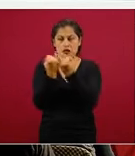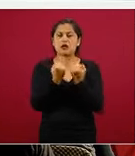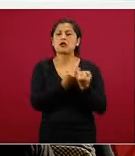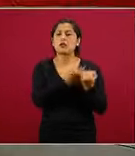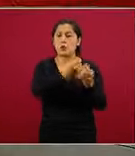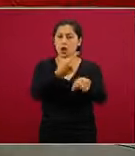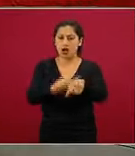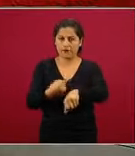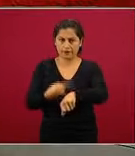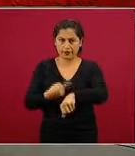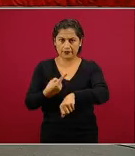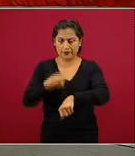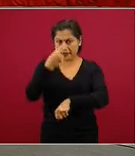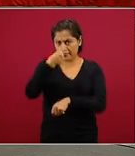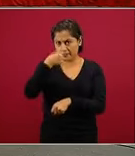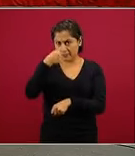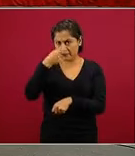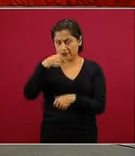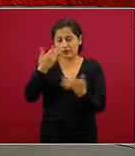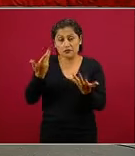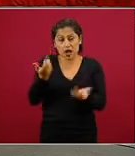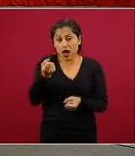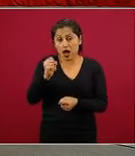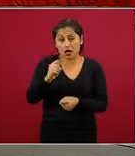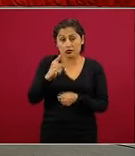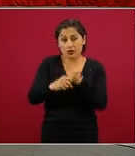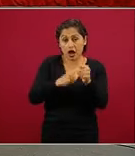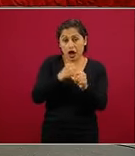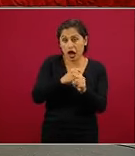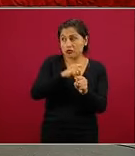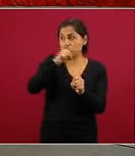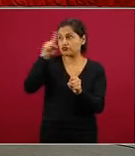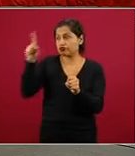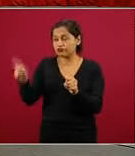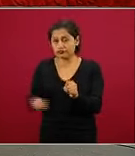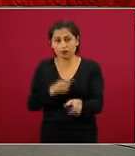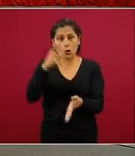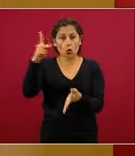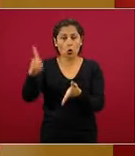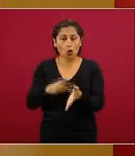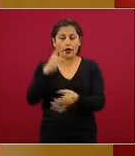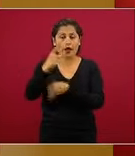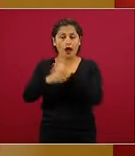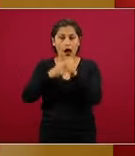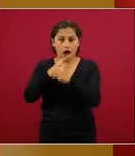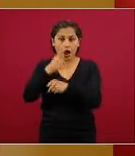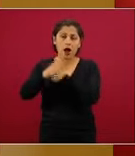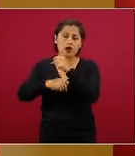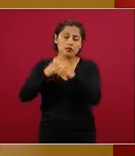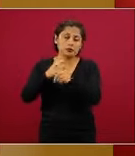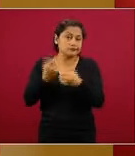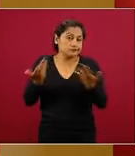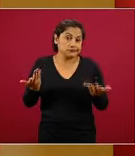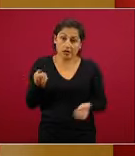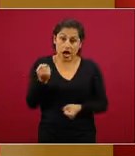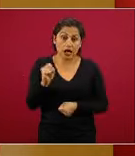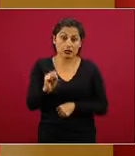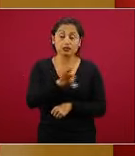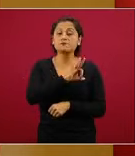en esta forma cíclica, en esta forma estacional. Entonces tengamos claro que eso puede ocurrir, tengamos claro también que